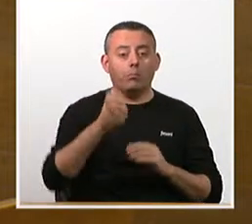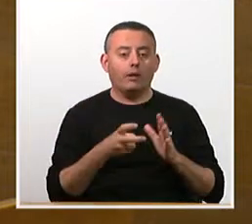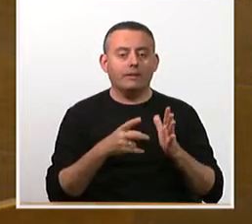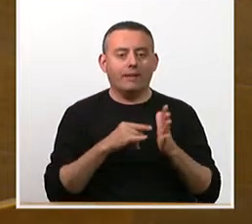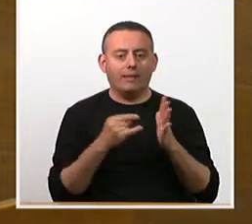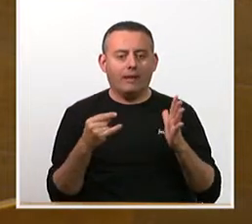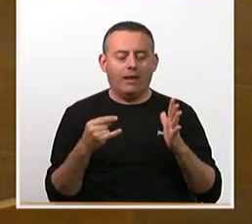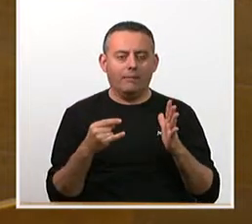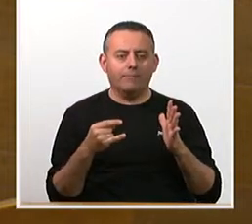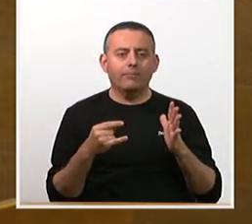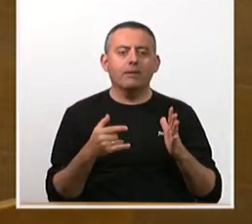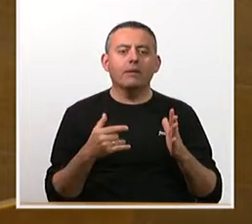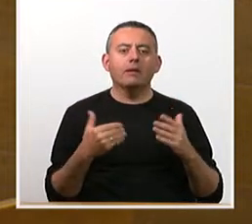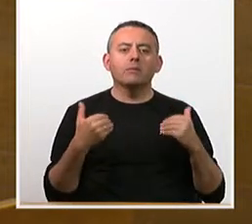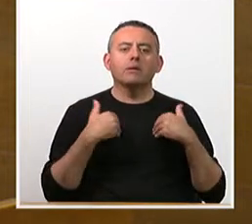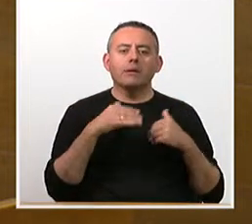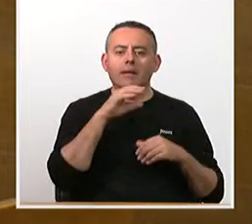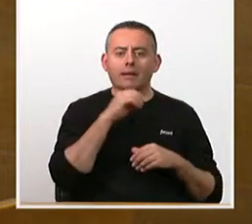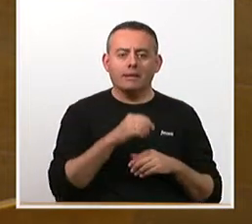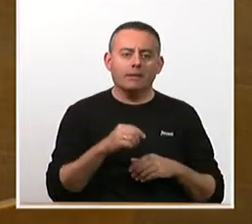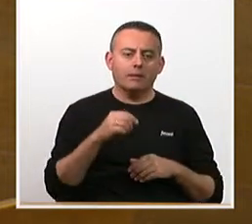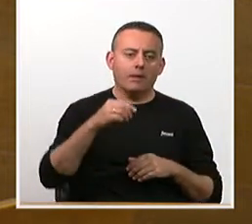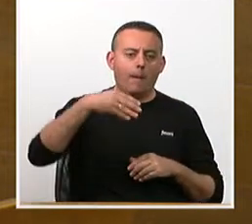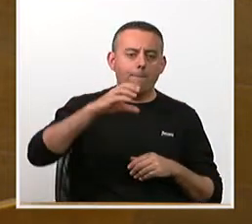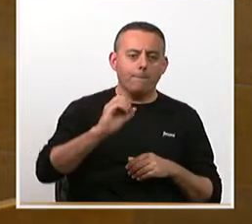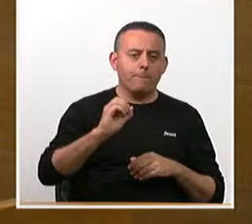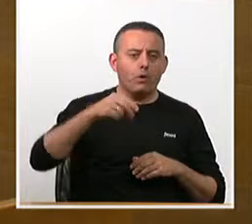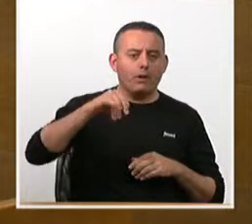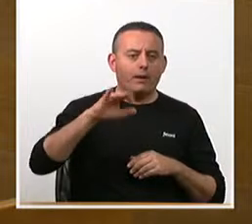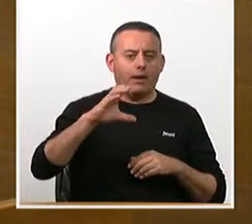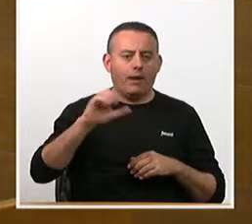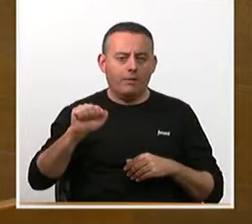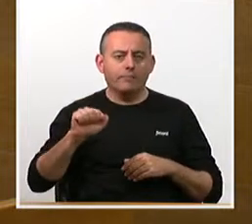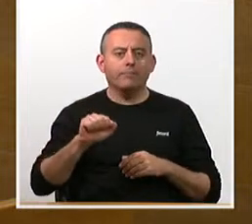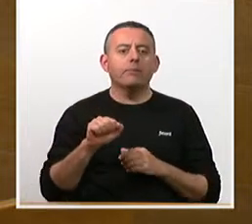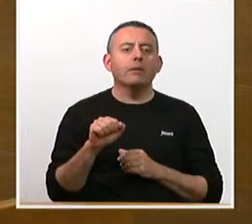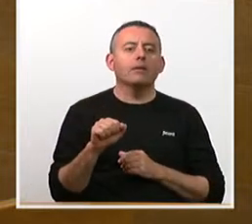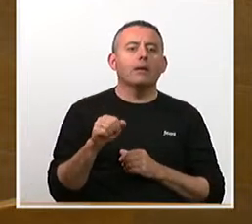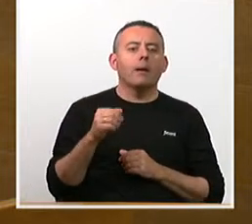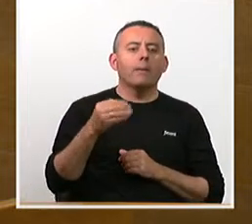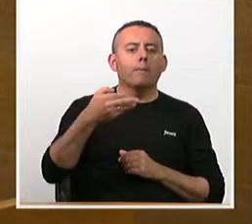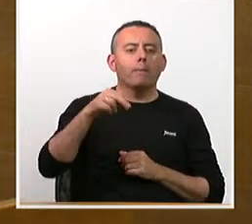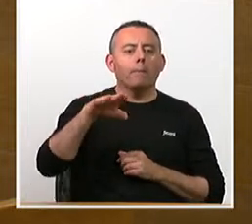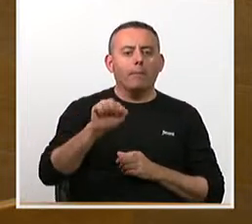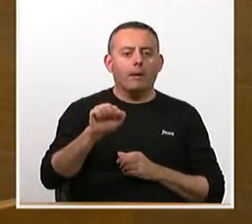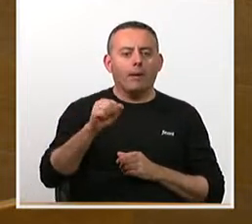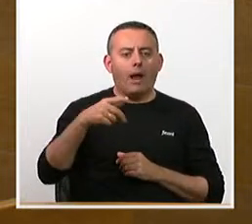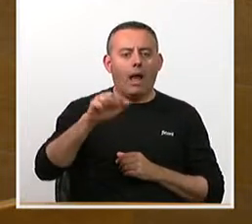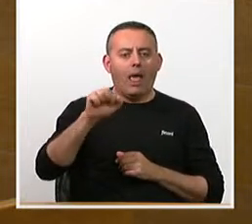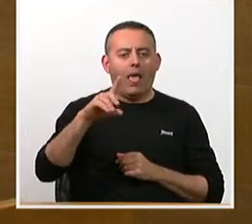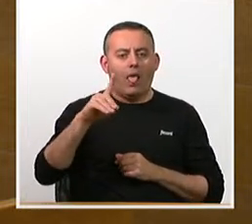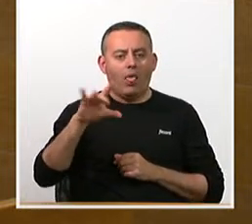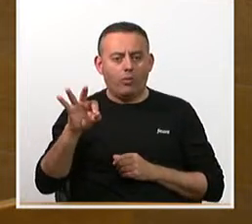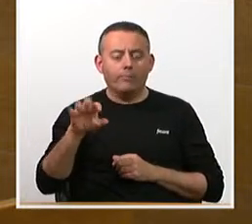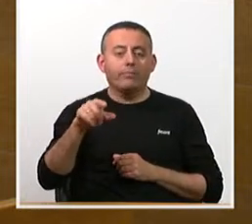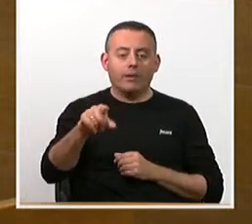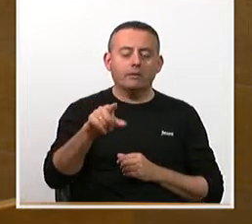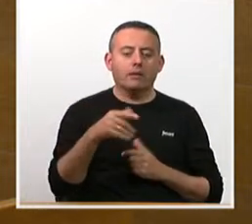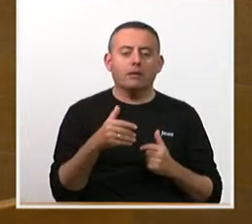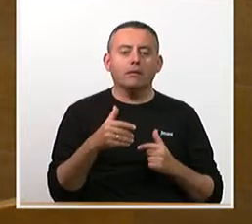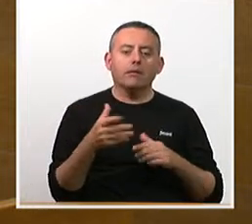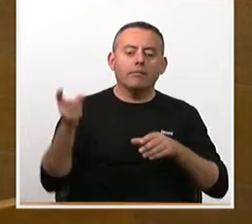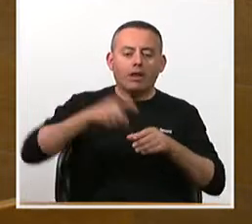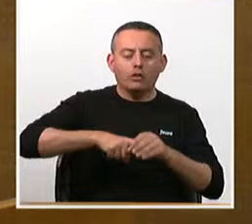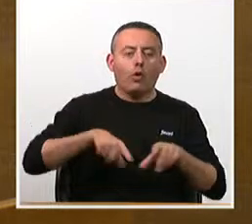Mónica bragado directora de desarrollo de negocio de celestica una multinacional canadiense del sector electrónico en la